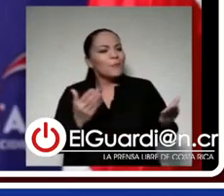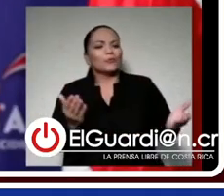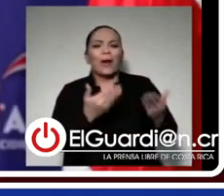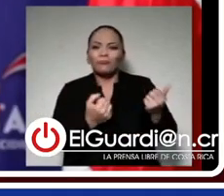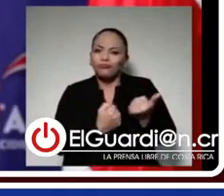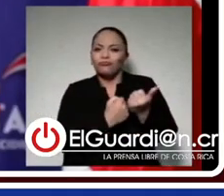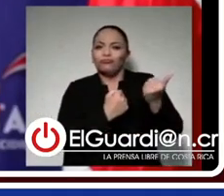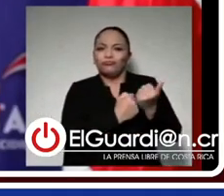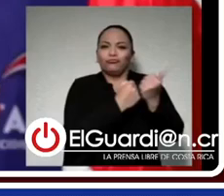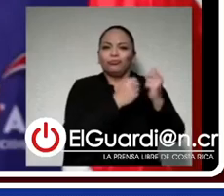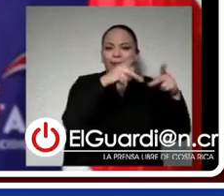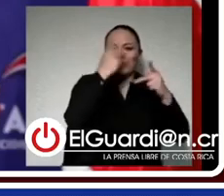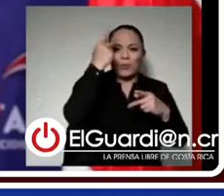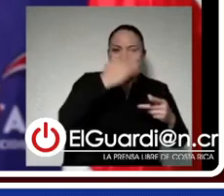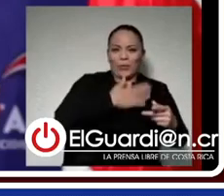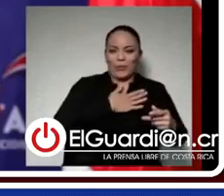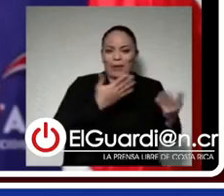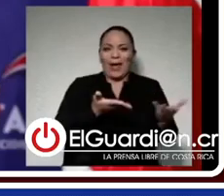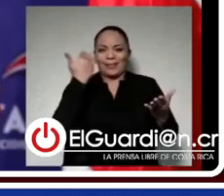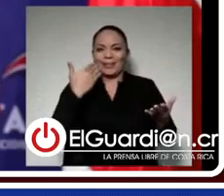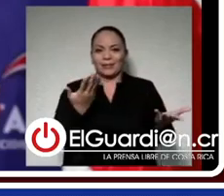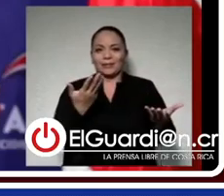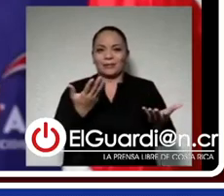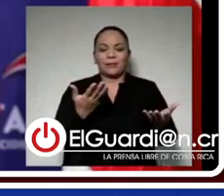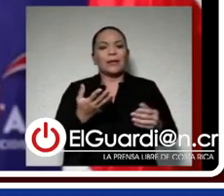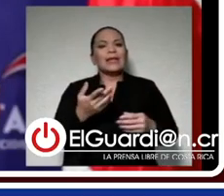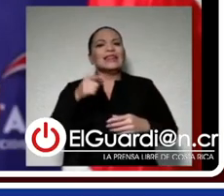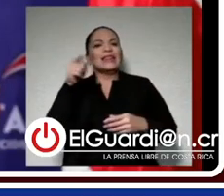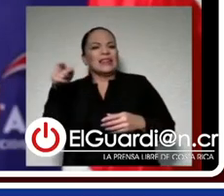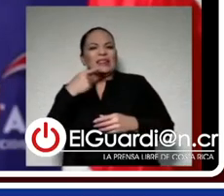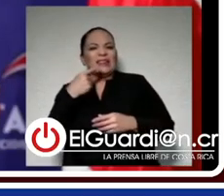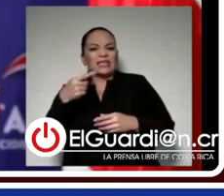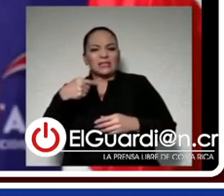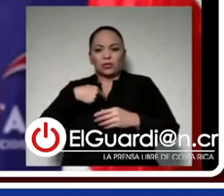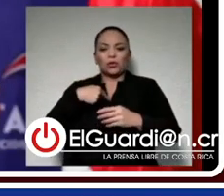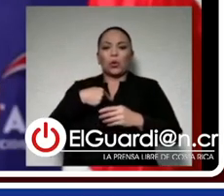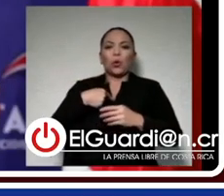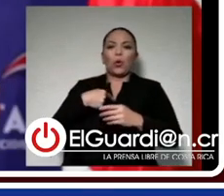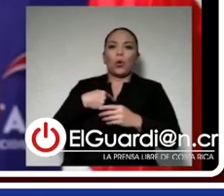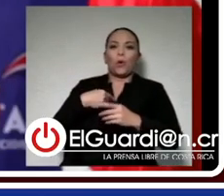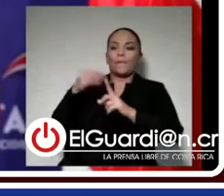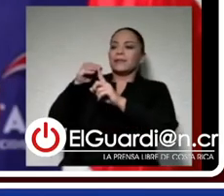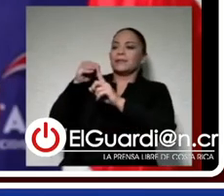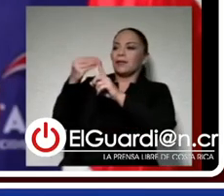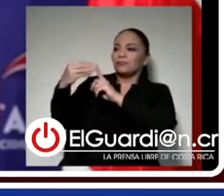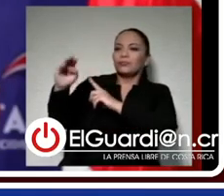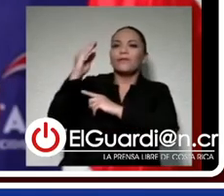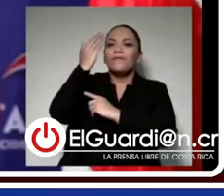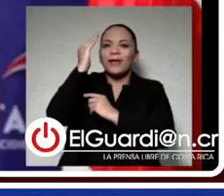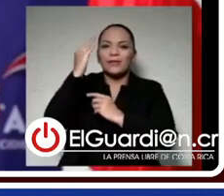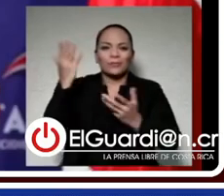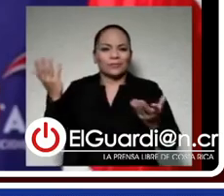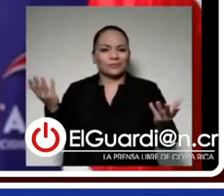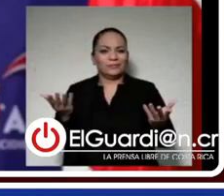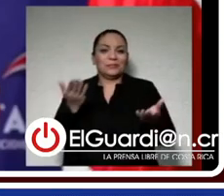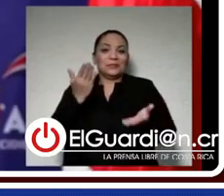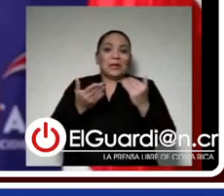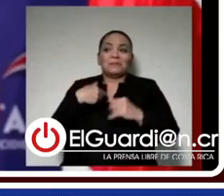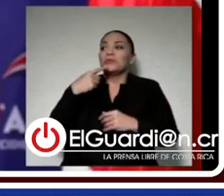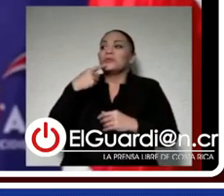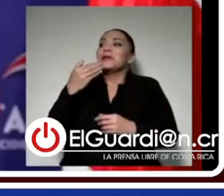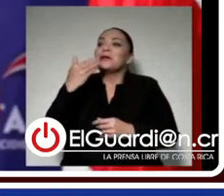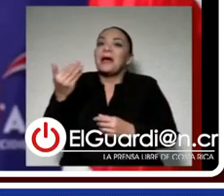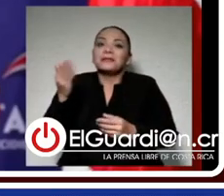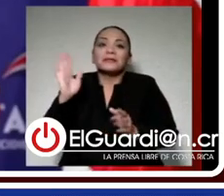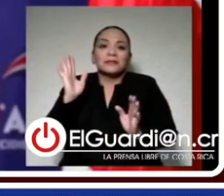Hasta ahora dice que yo le mandé un mensaje por Facebook, probablemente puse muchas gracias por su comentario en la campaña, que me lo enseñe